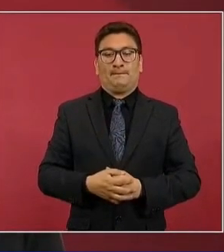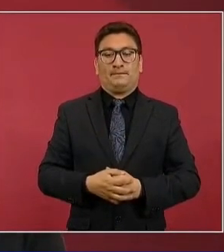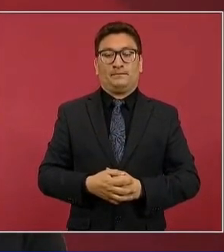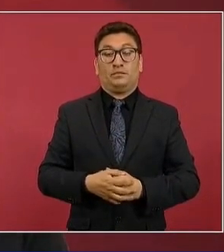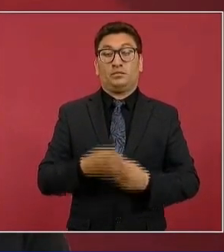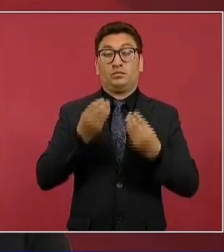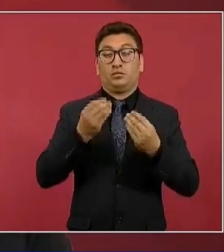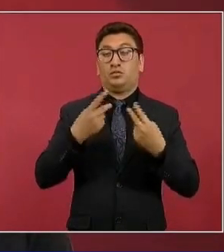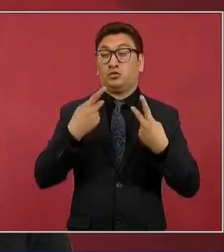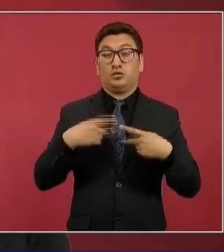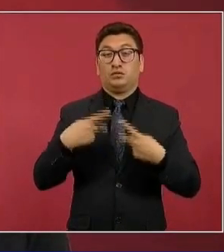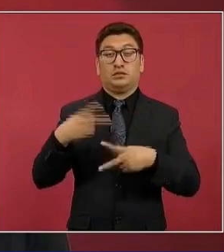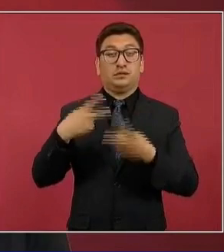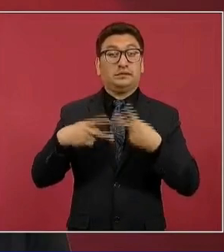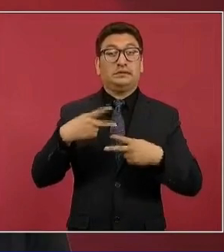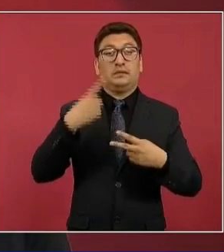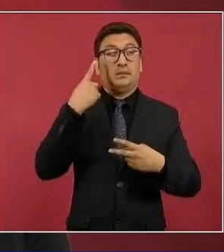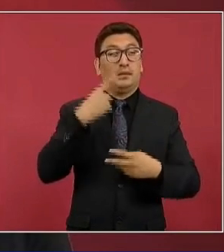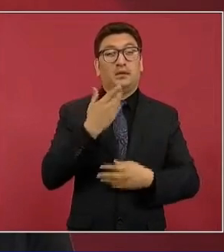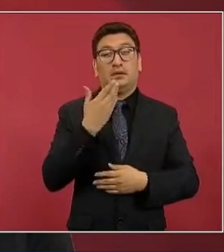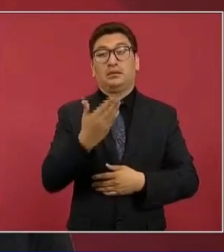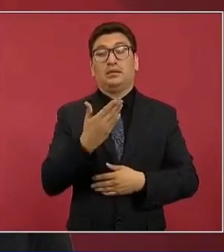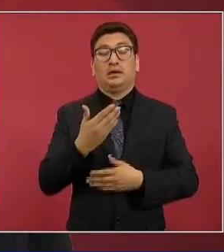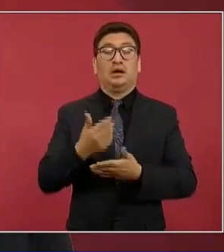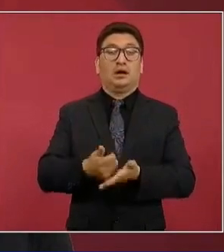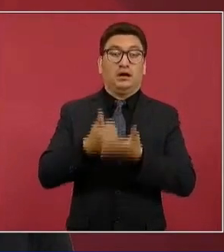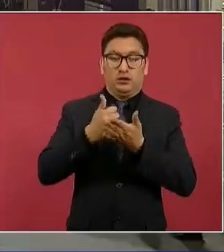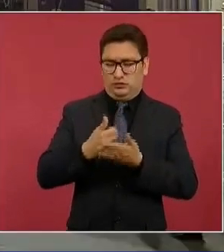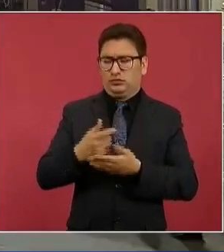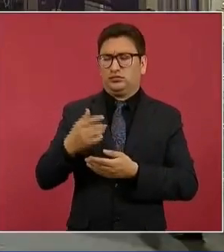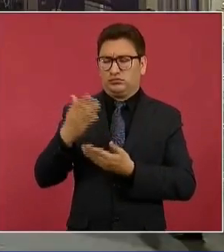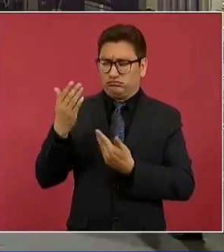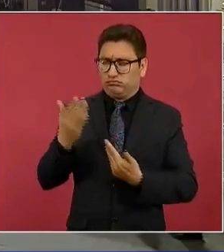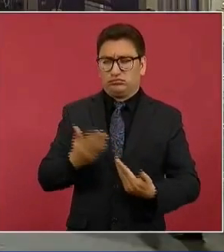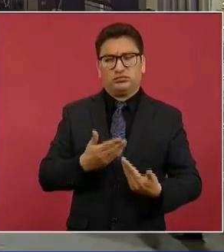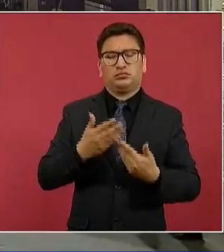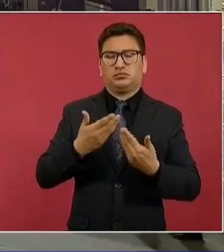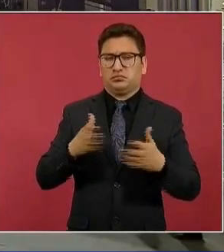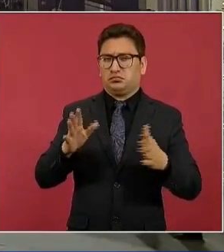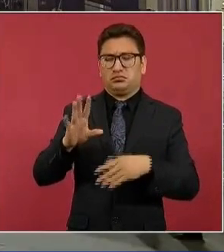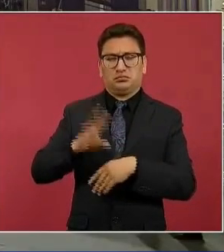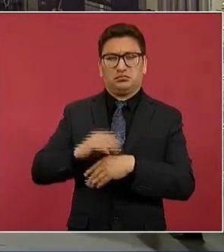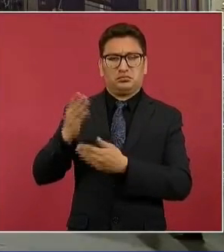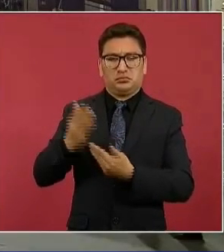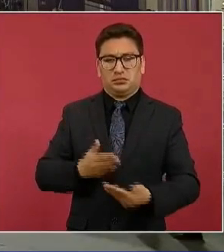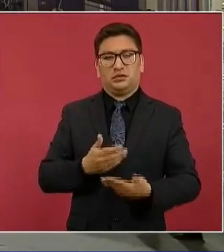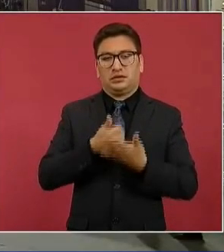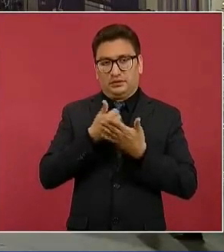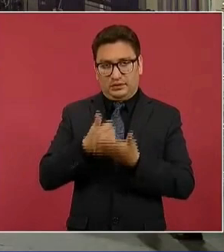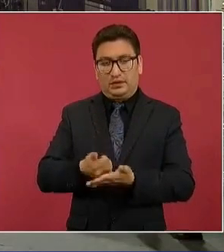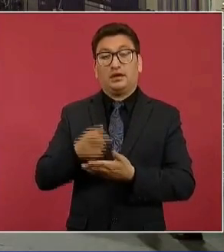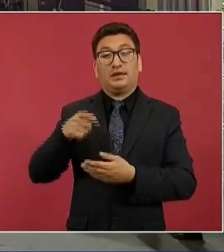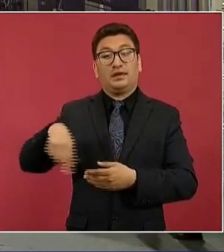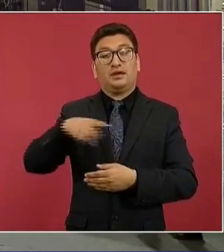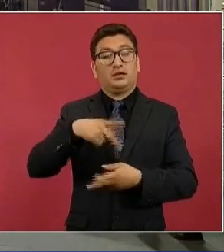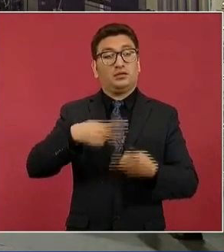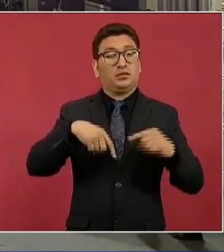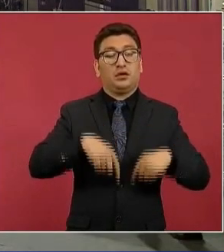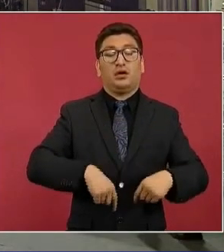en busca de asilo o se les dio asilo y contribuyeron,